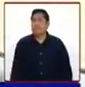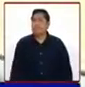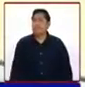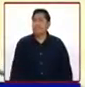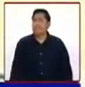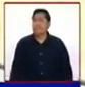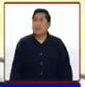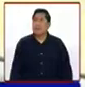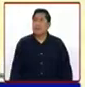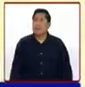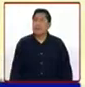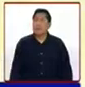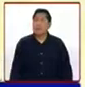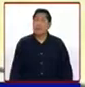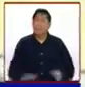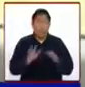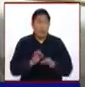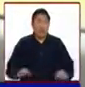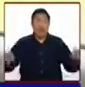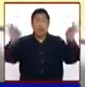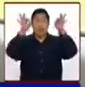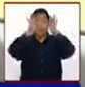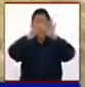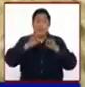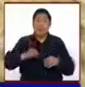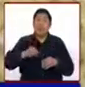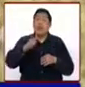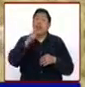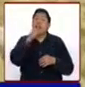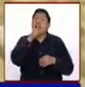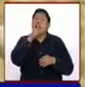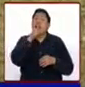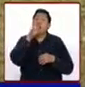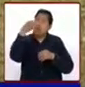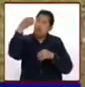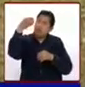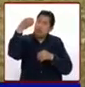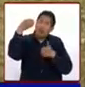De suma importancia en realidad que se clore el agua.